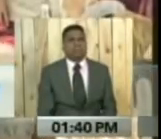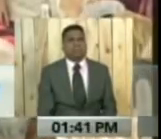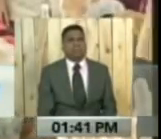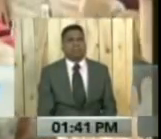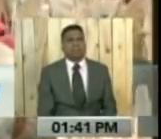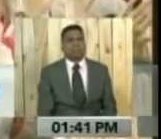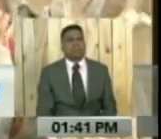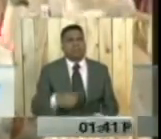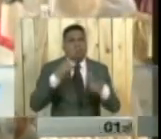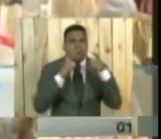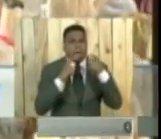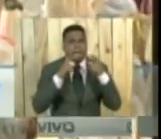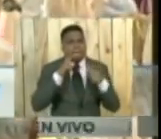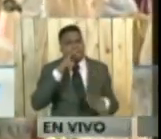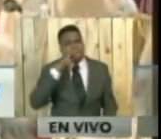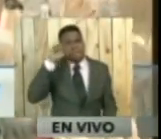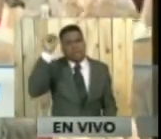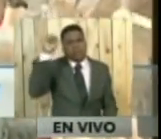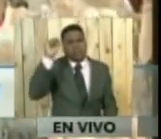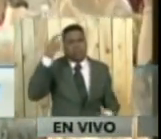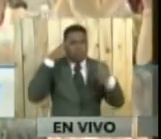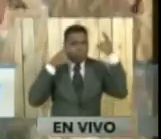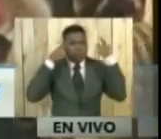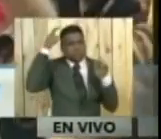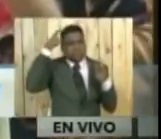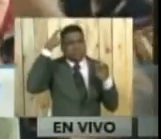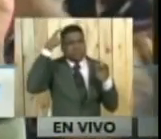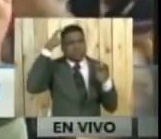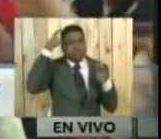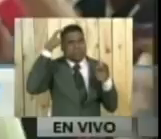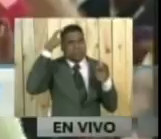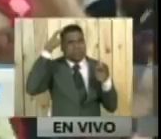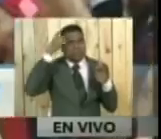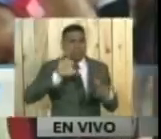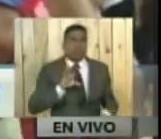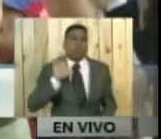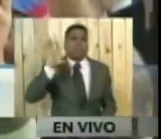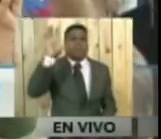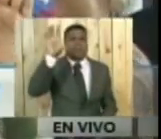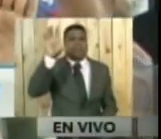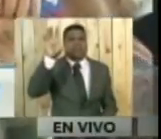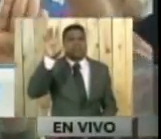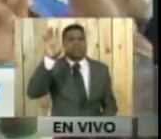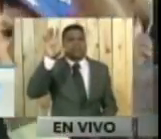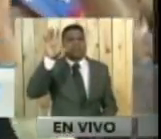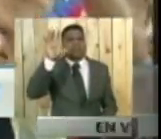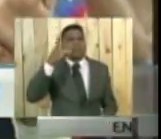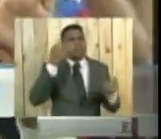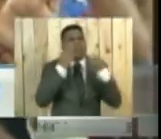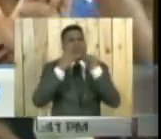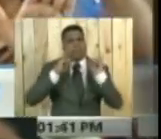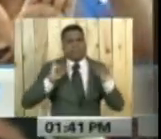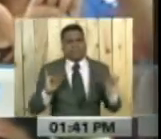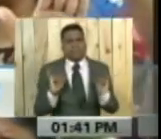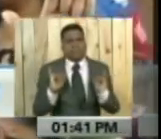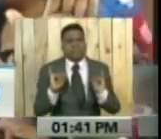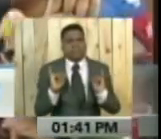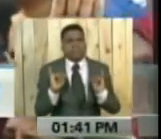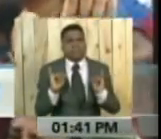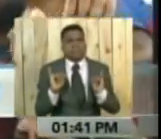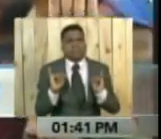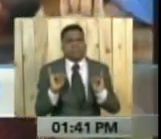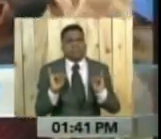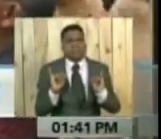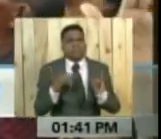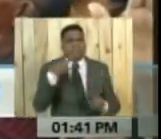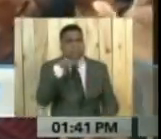con Maduro, con Chávez, por la patria, por la independencia, por